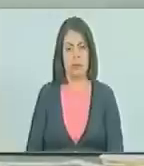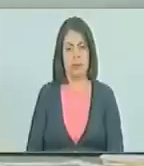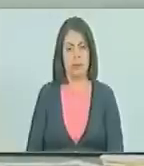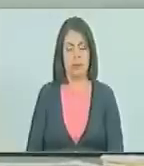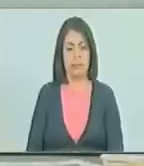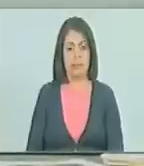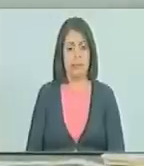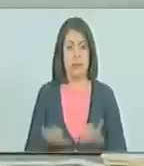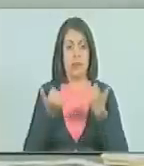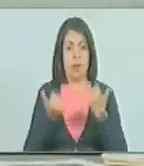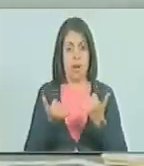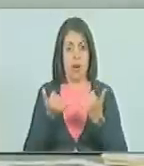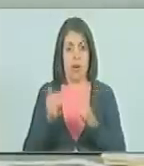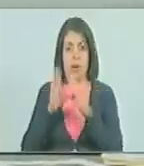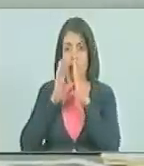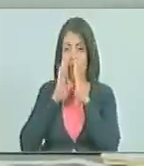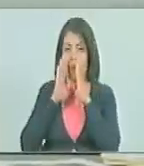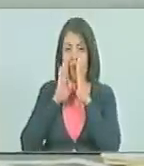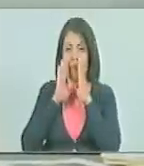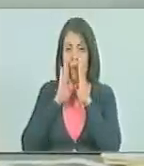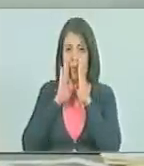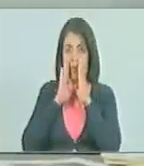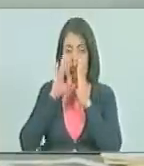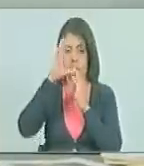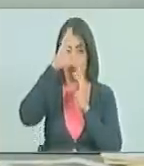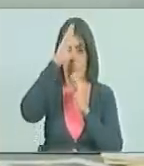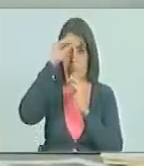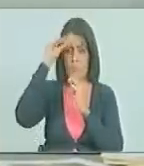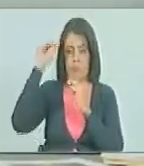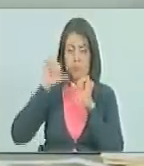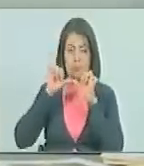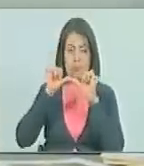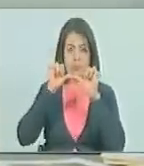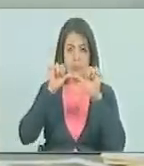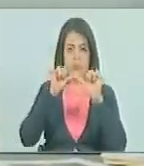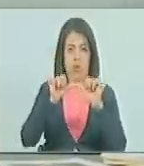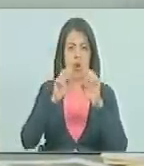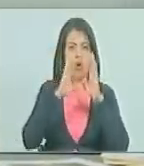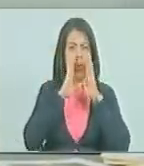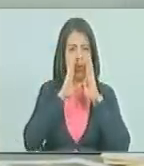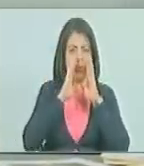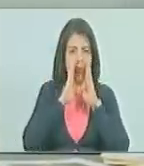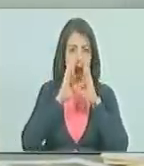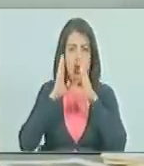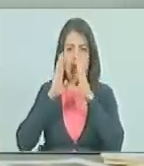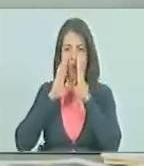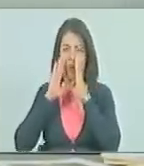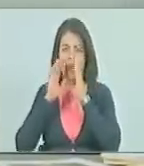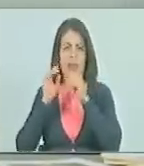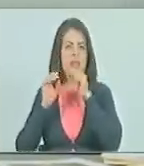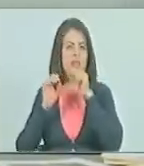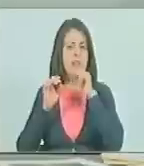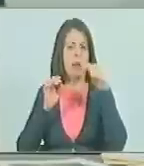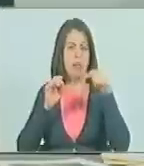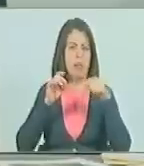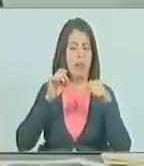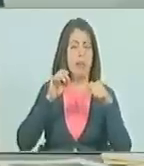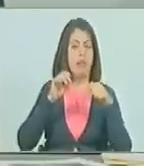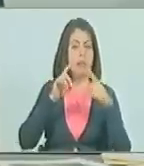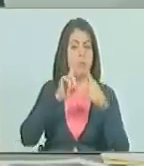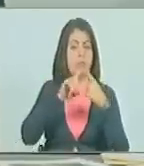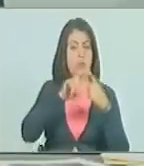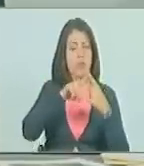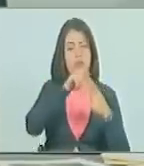Ahora bien, la confesión de Donald Trump es la continuidad de un conjunto de confesiones. En primer lugar, recordemos John